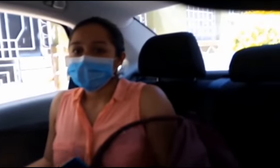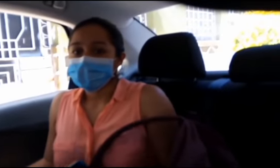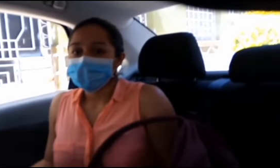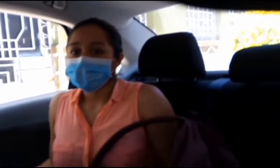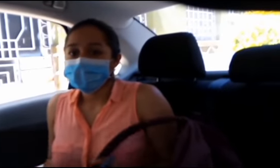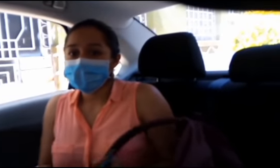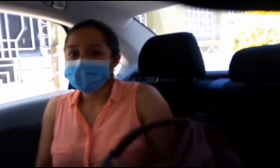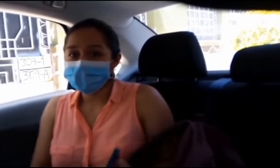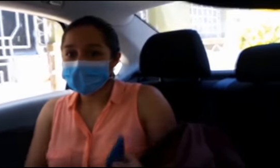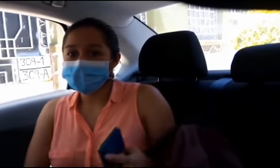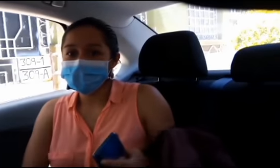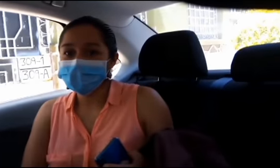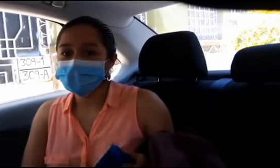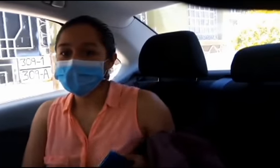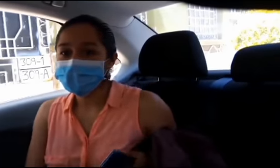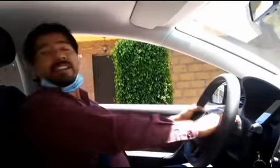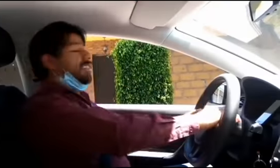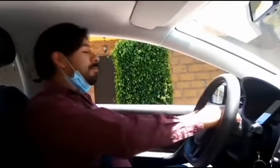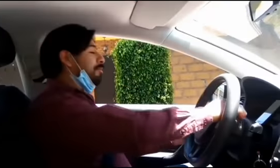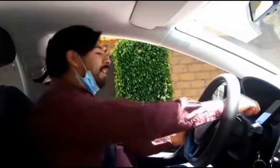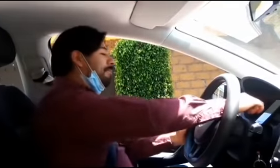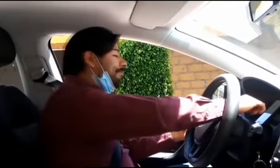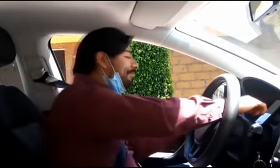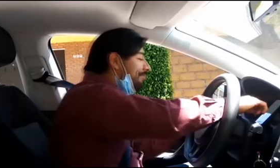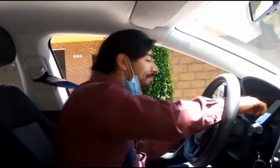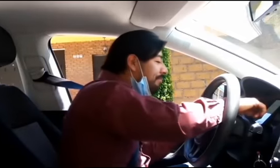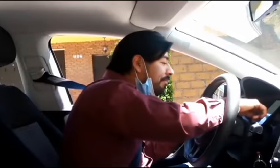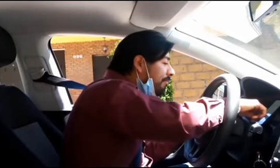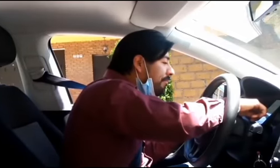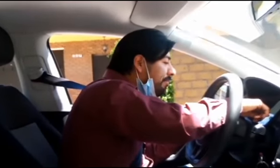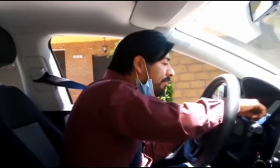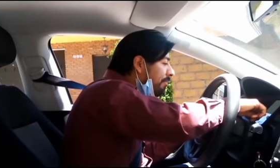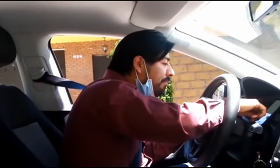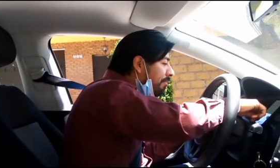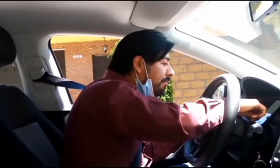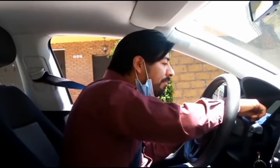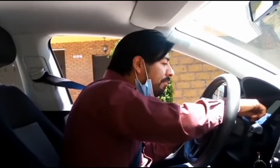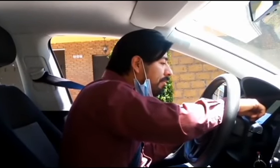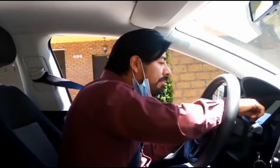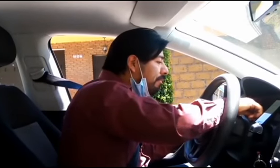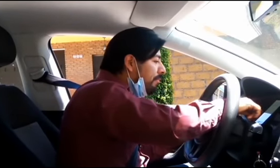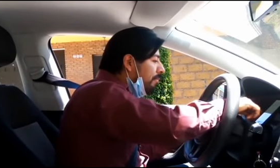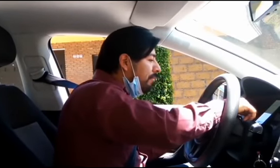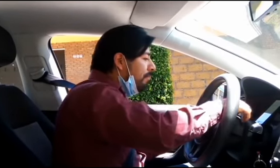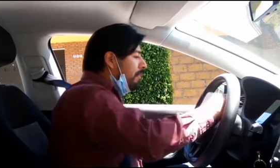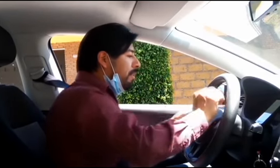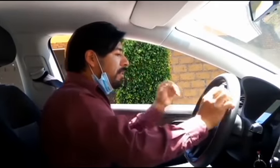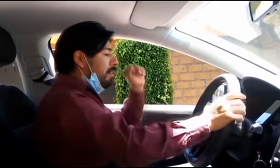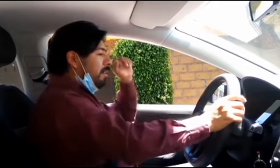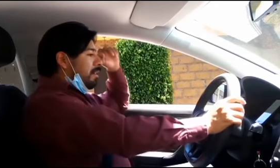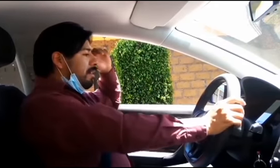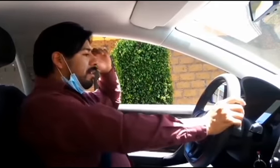Buenos días. Buenos días. ¿Iniciamos su viaje? Sí, por favor.